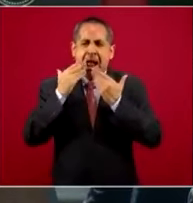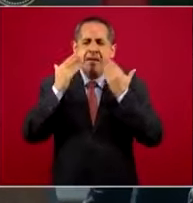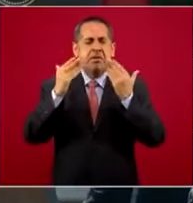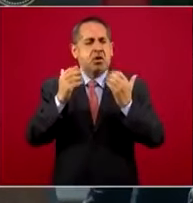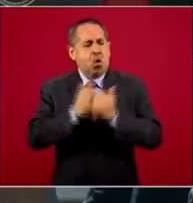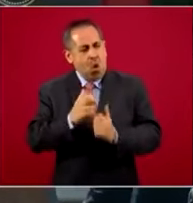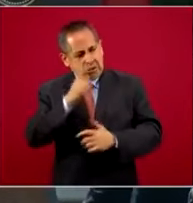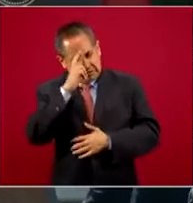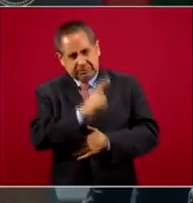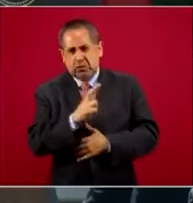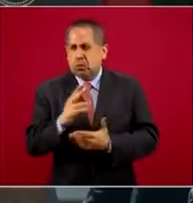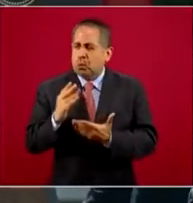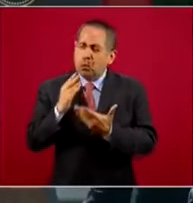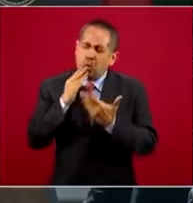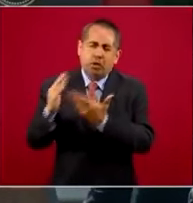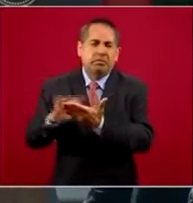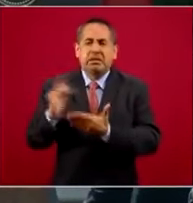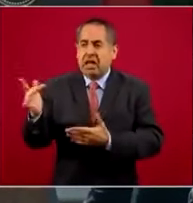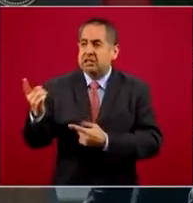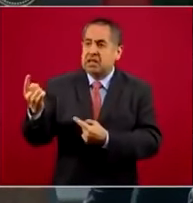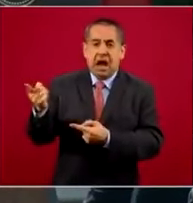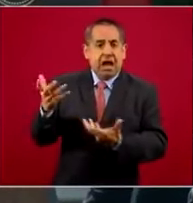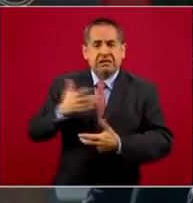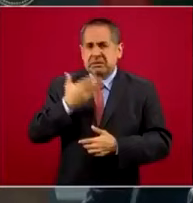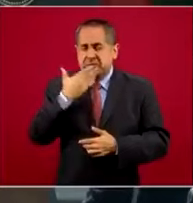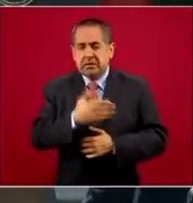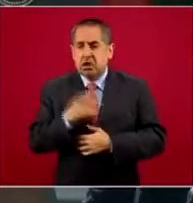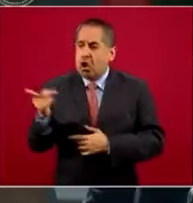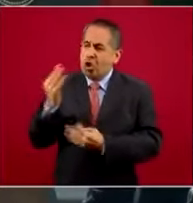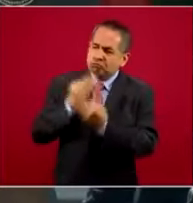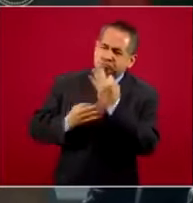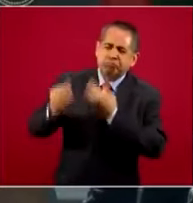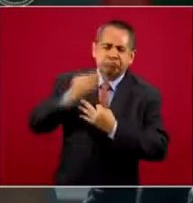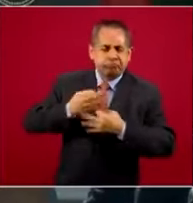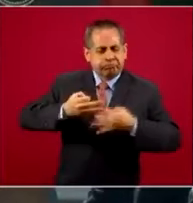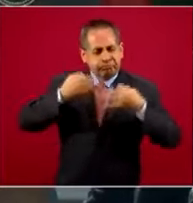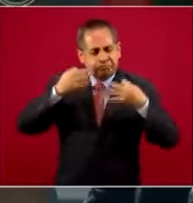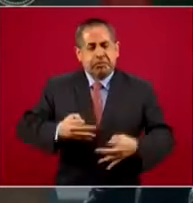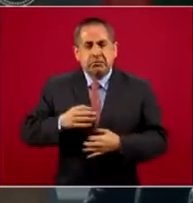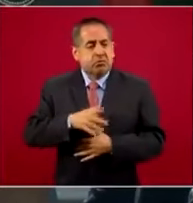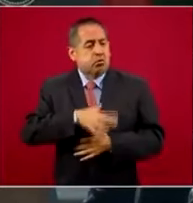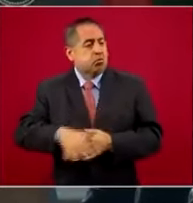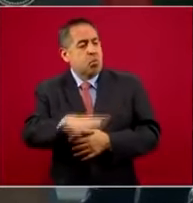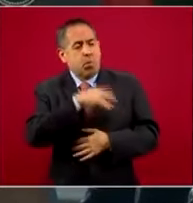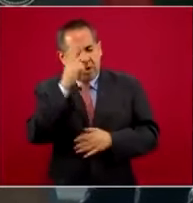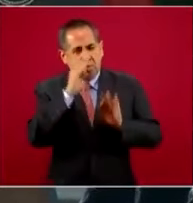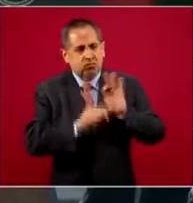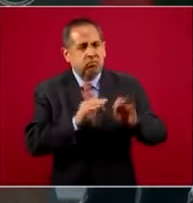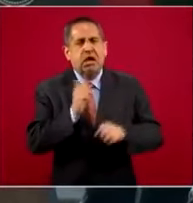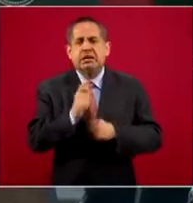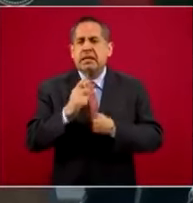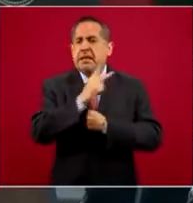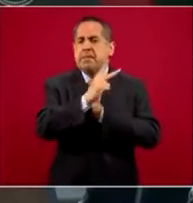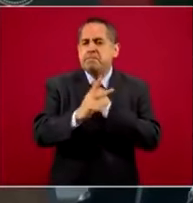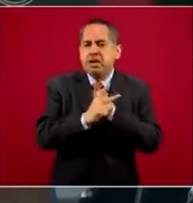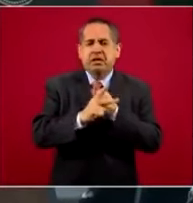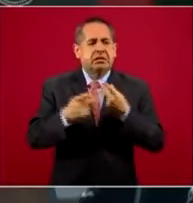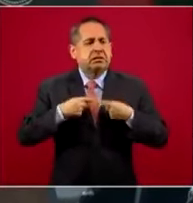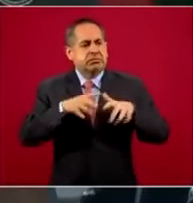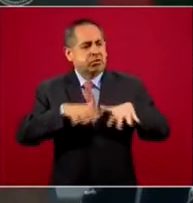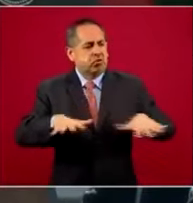respeto nos ha tratado como lo que somos un país y un pueblo